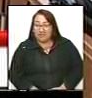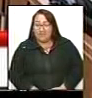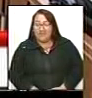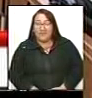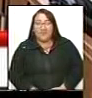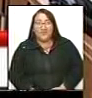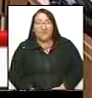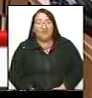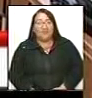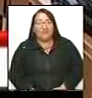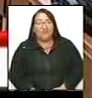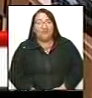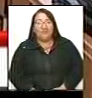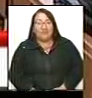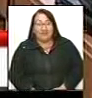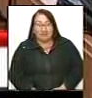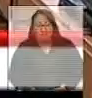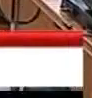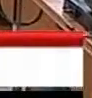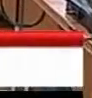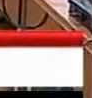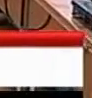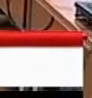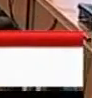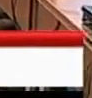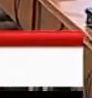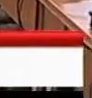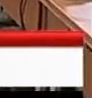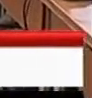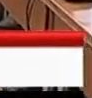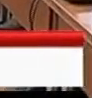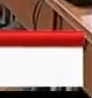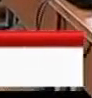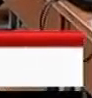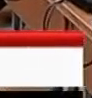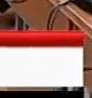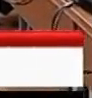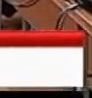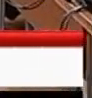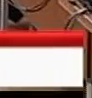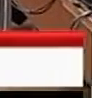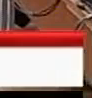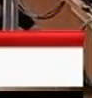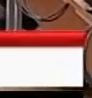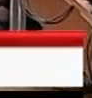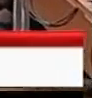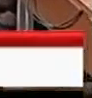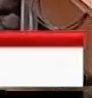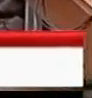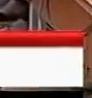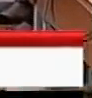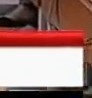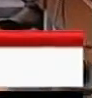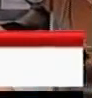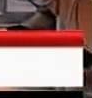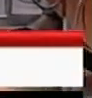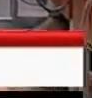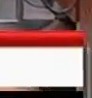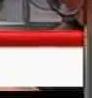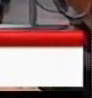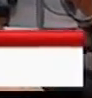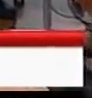para trabajar en forma conjunta con el tema no estaba viendo cifras